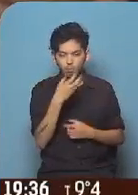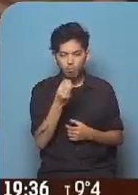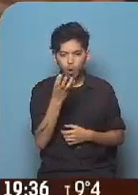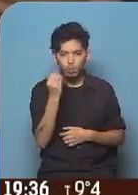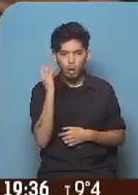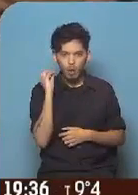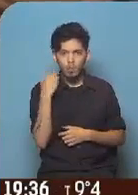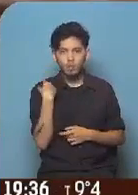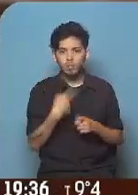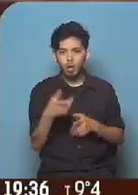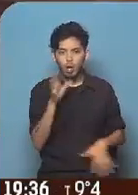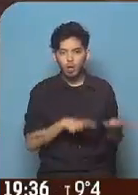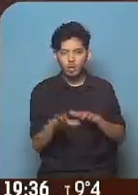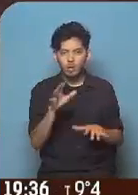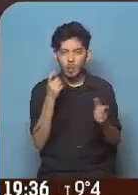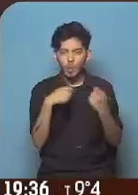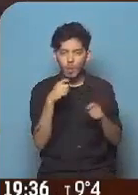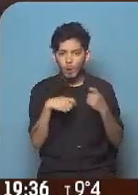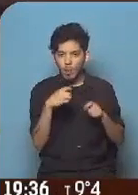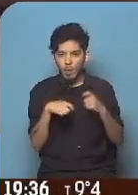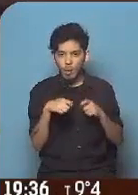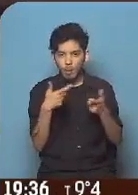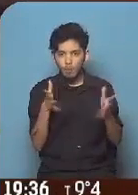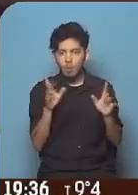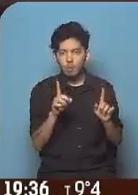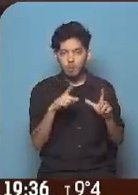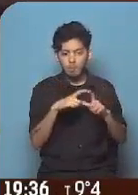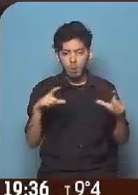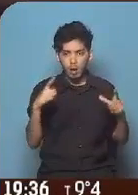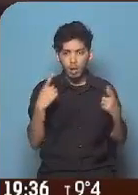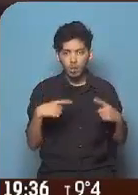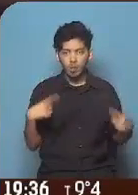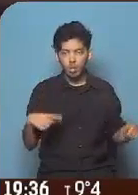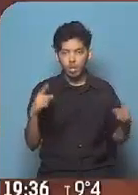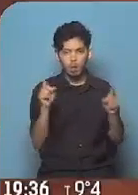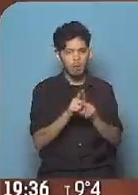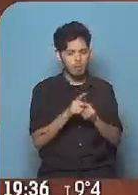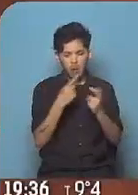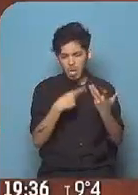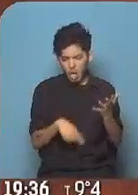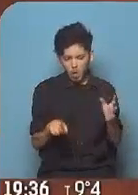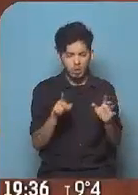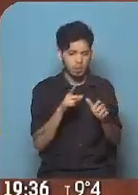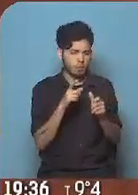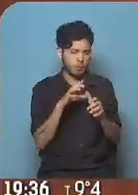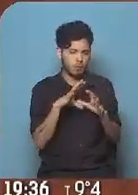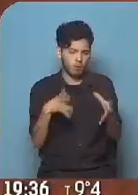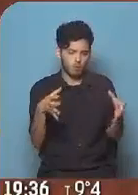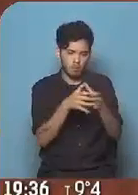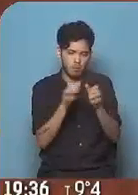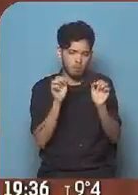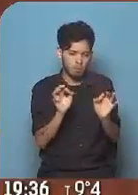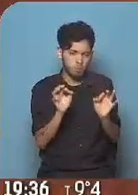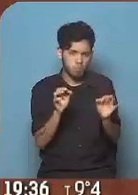veces por estrategia de marketing presentan el mismo artículo con las mismas características, el mismo envoltorio, la